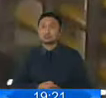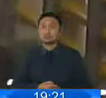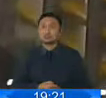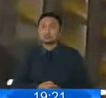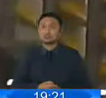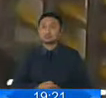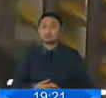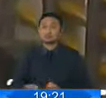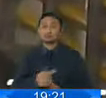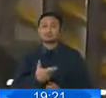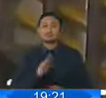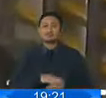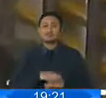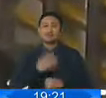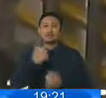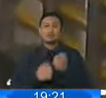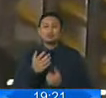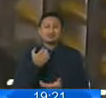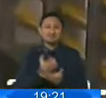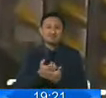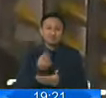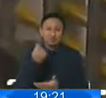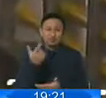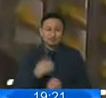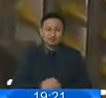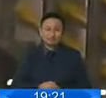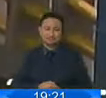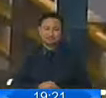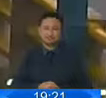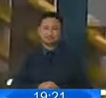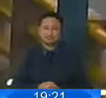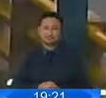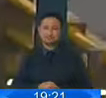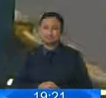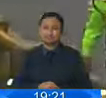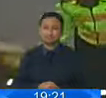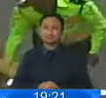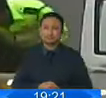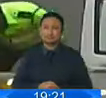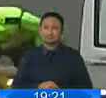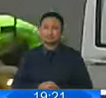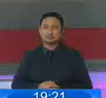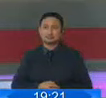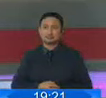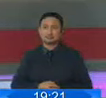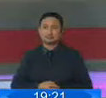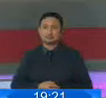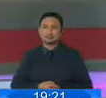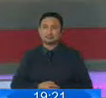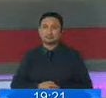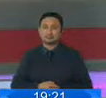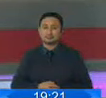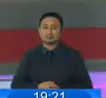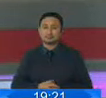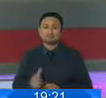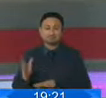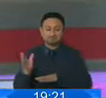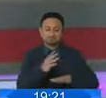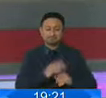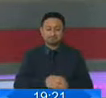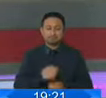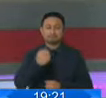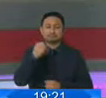Aparentemente los problemas económicos serían la causa. En Quito informó Andrea Valareso. En el sector Sauces del